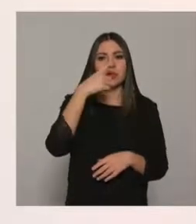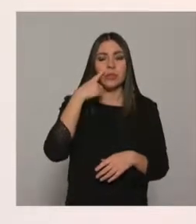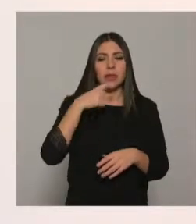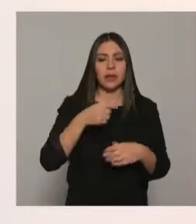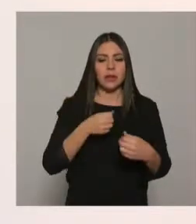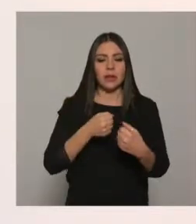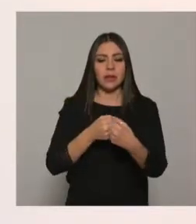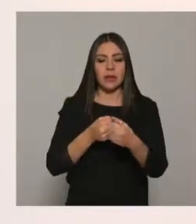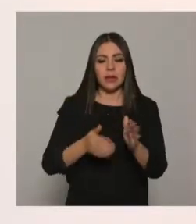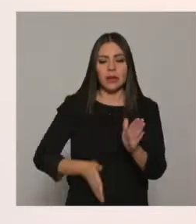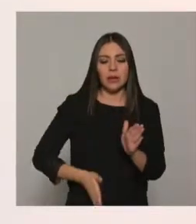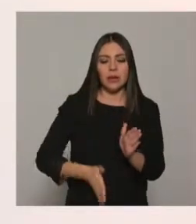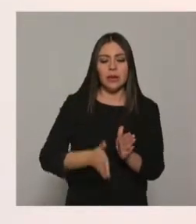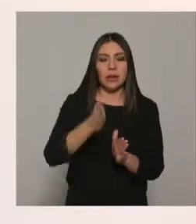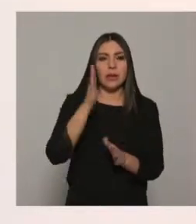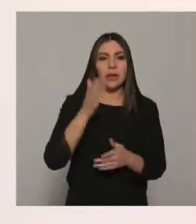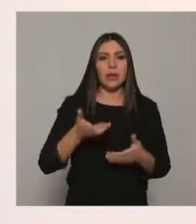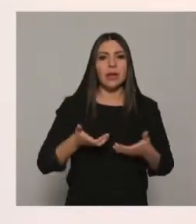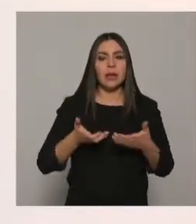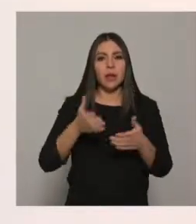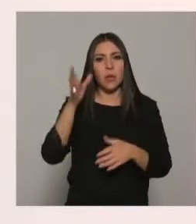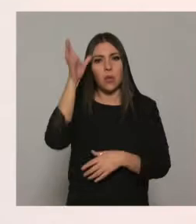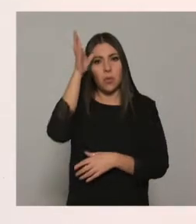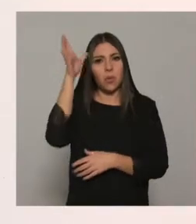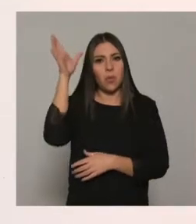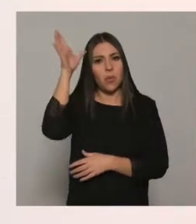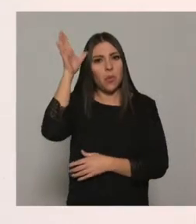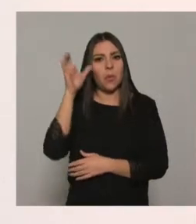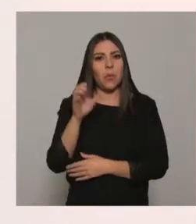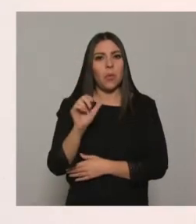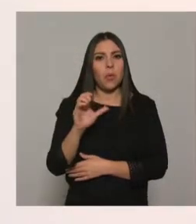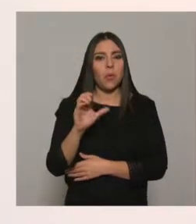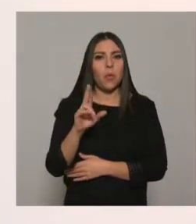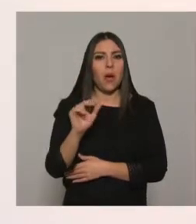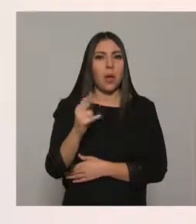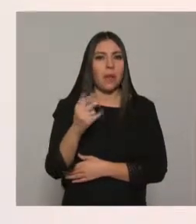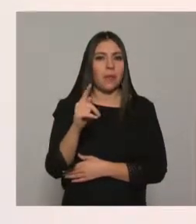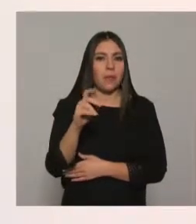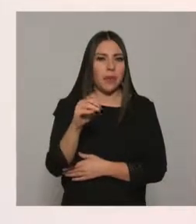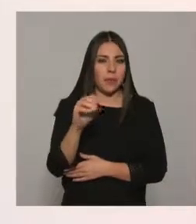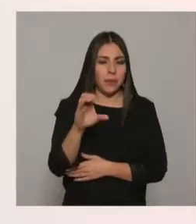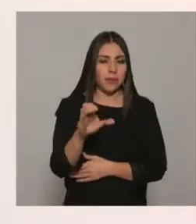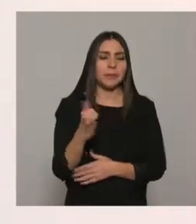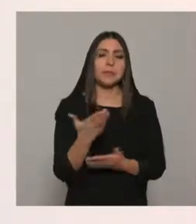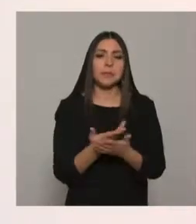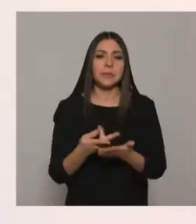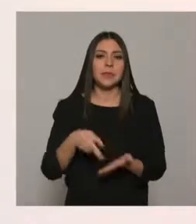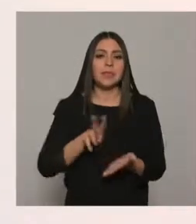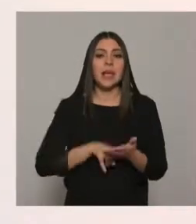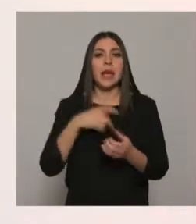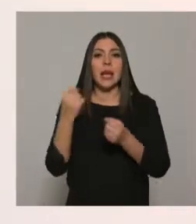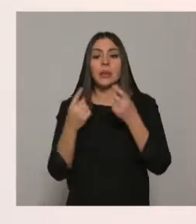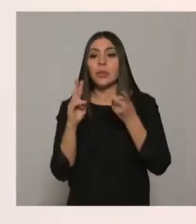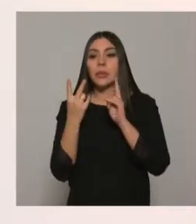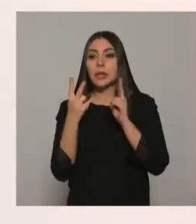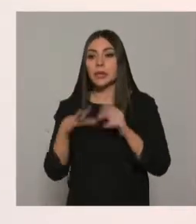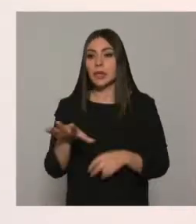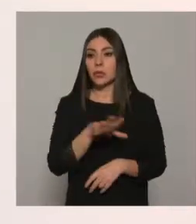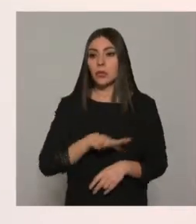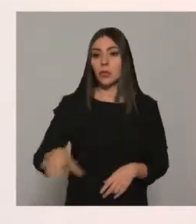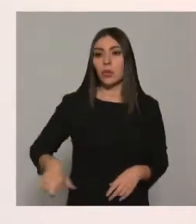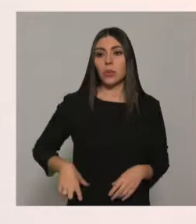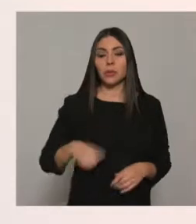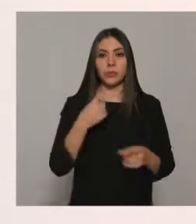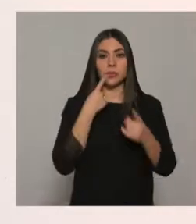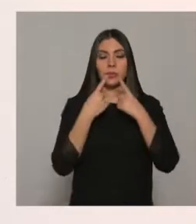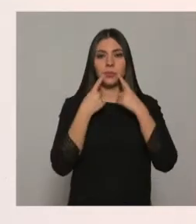en lo que es el eje vial Cuauhtémoc. Pues también con ello reinician las pláticas entre vecinos y autoridades. Hace